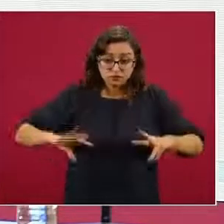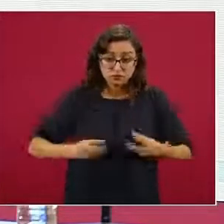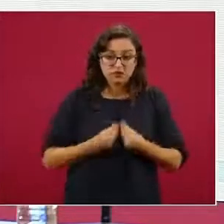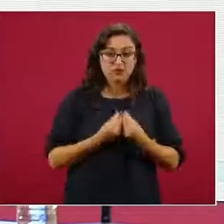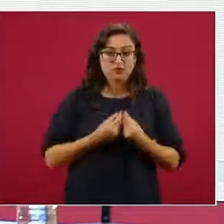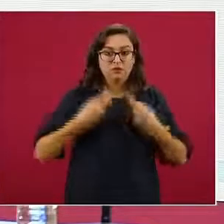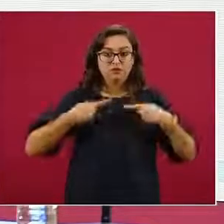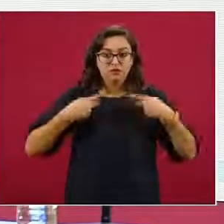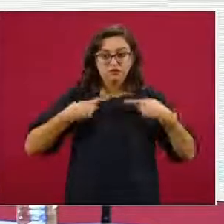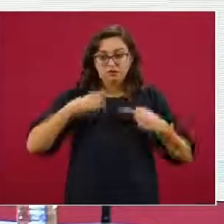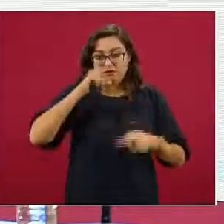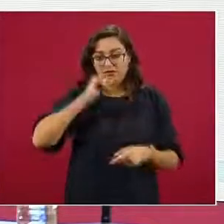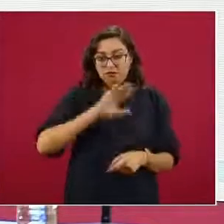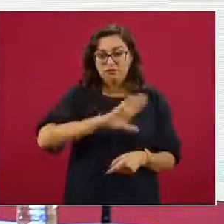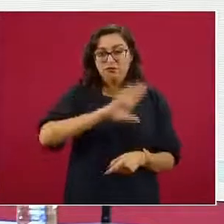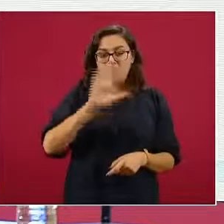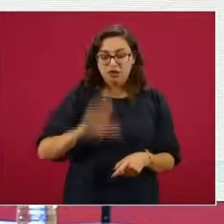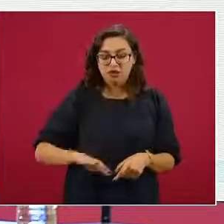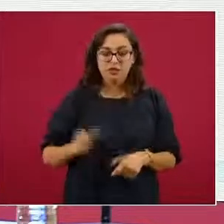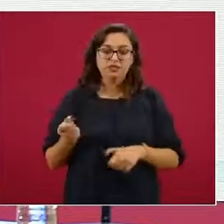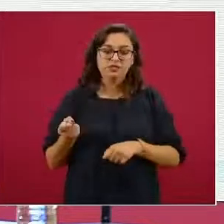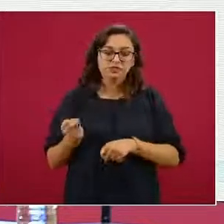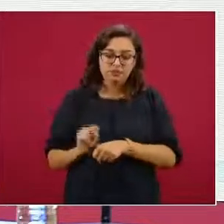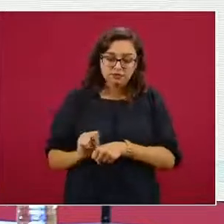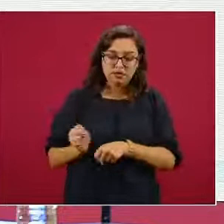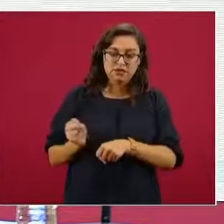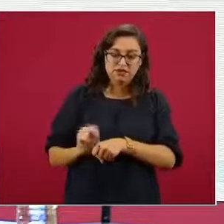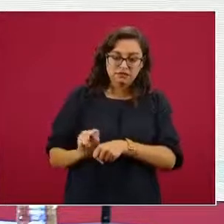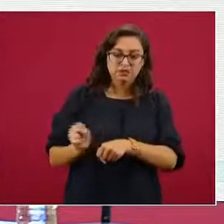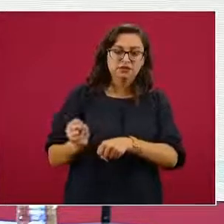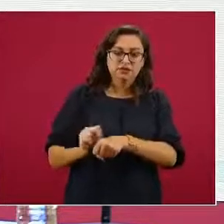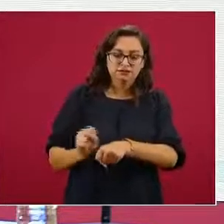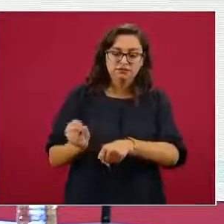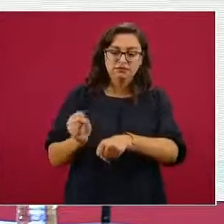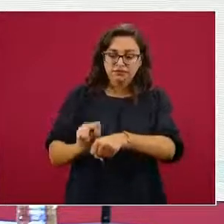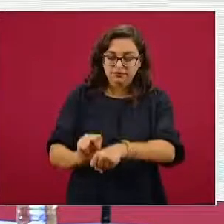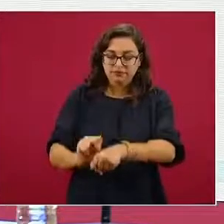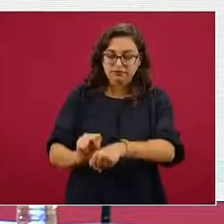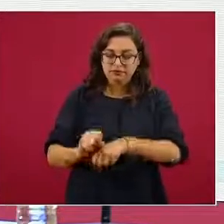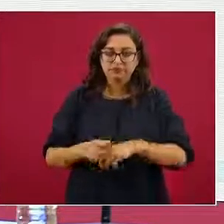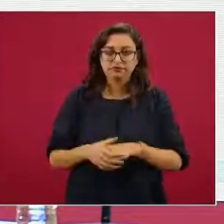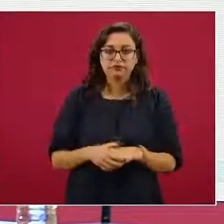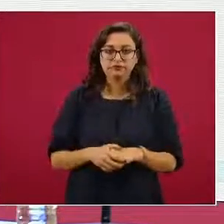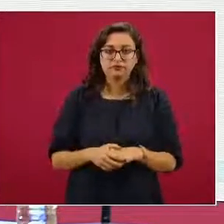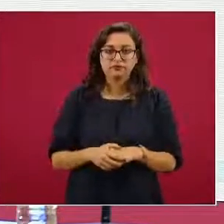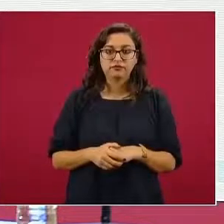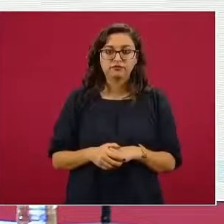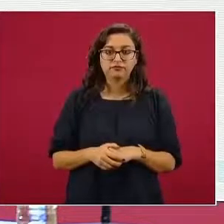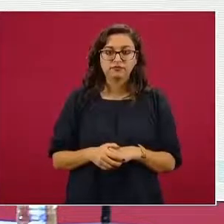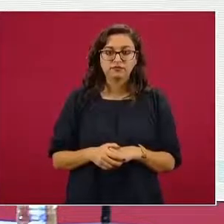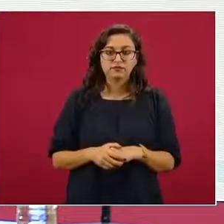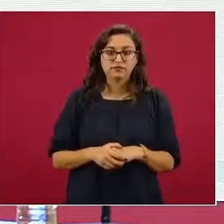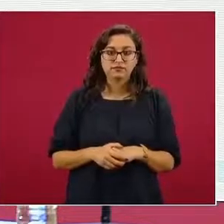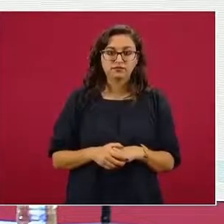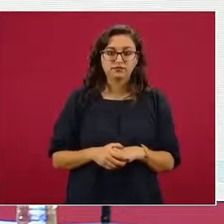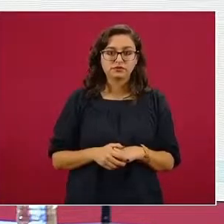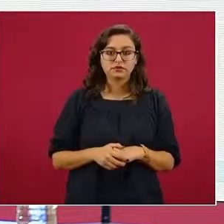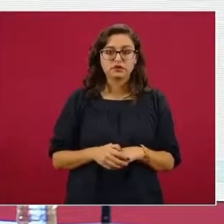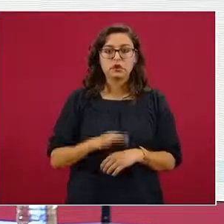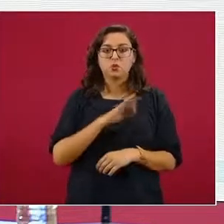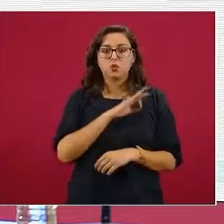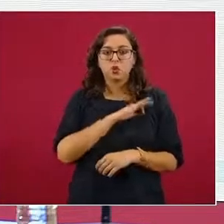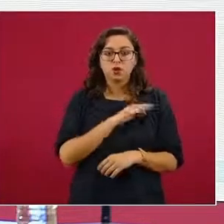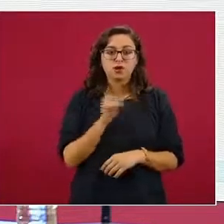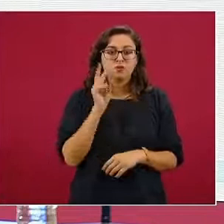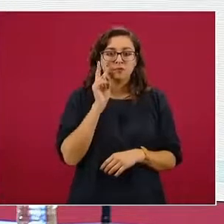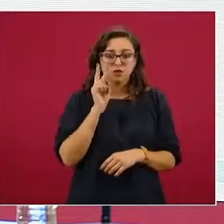las defunciones confirmadas de COVID-19 en cada una de las semanas aquí indicadas, y lo que vemos es